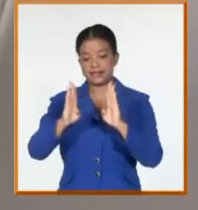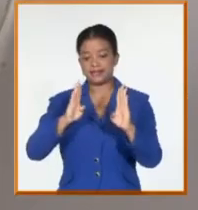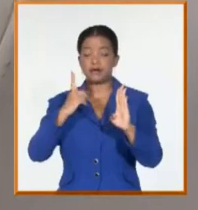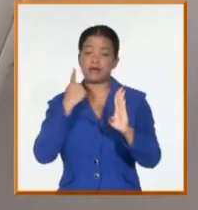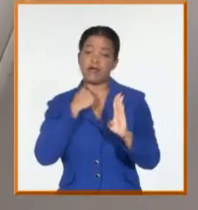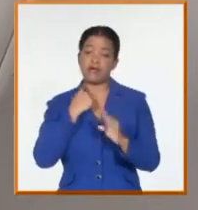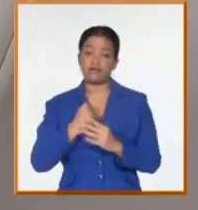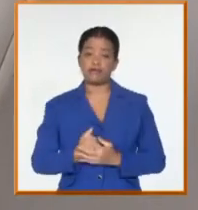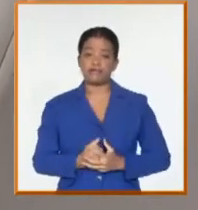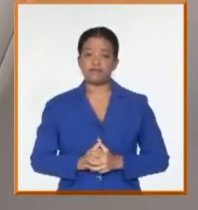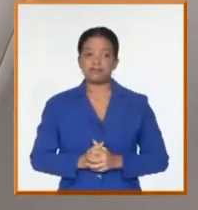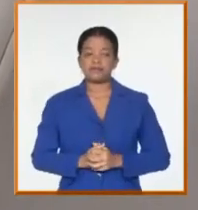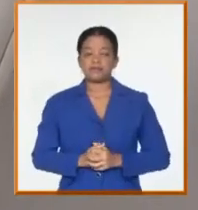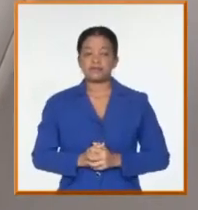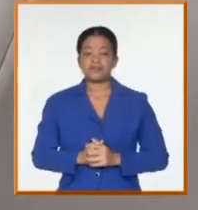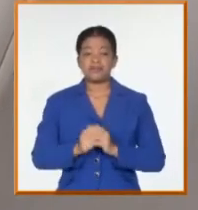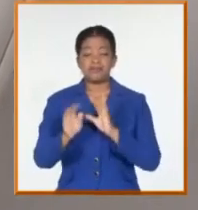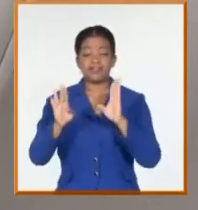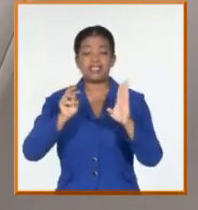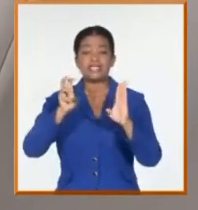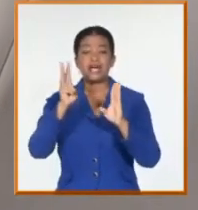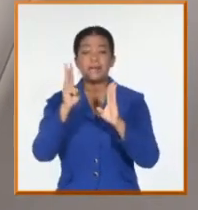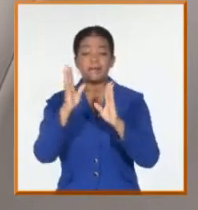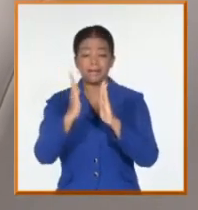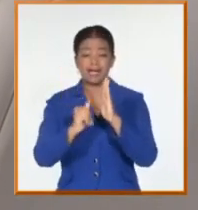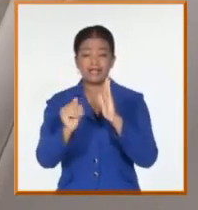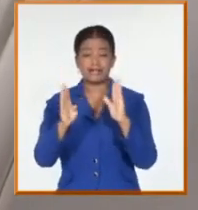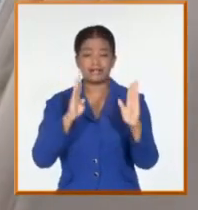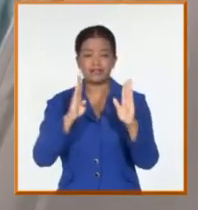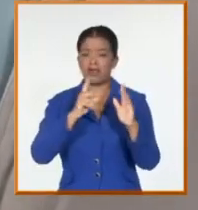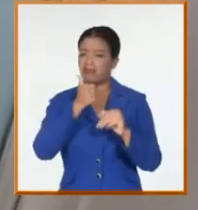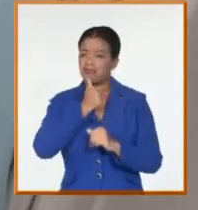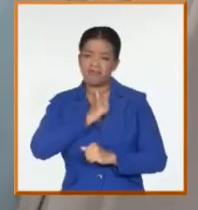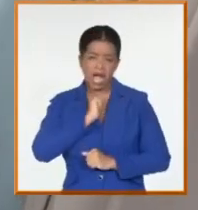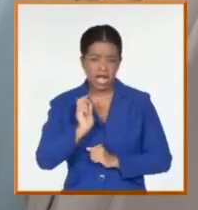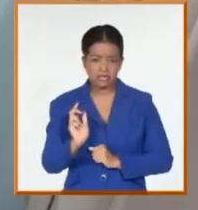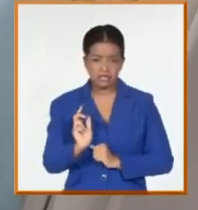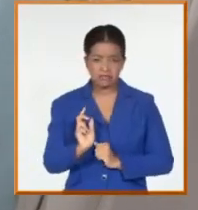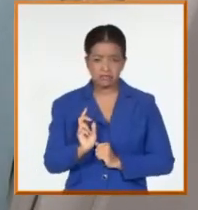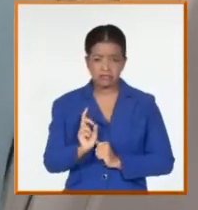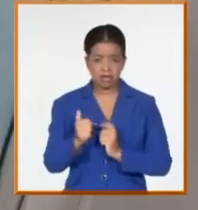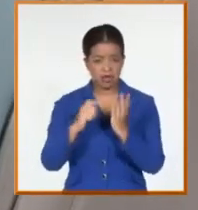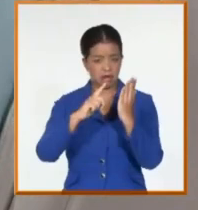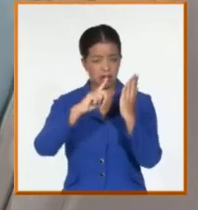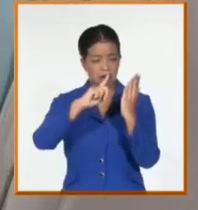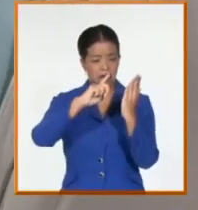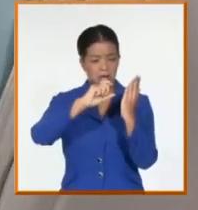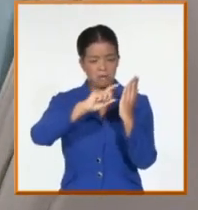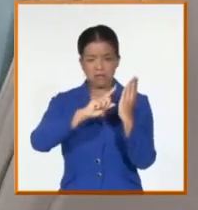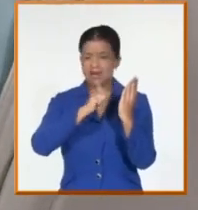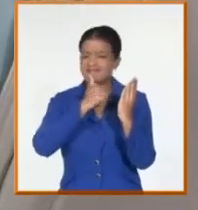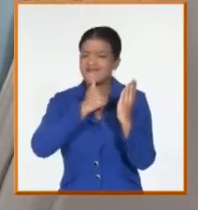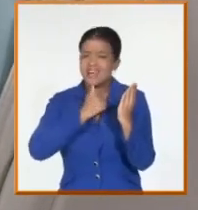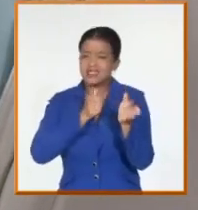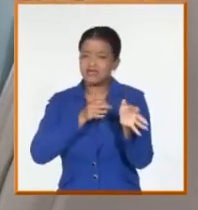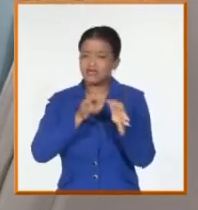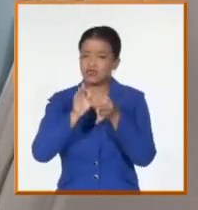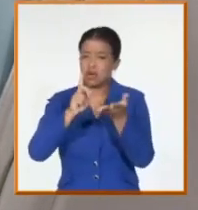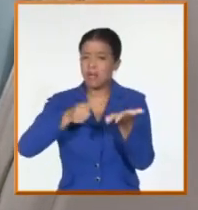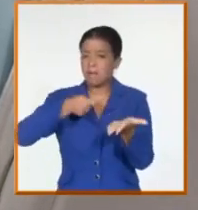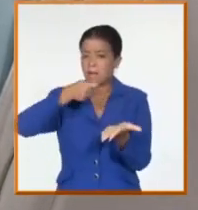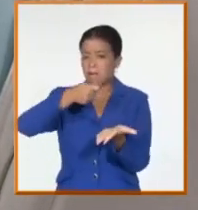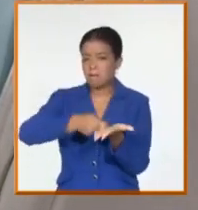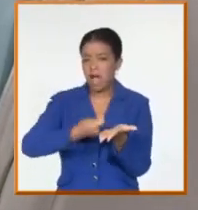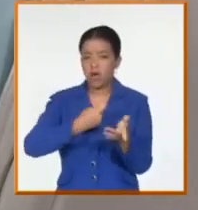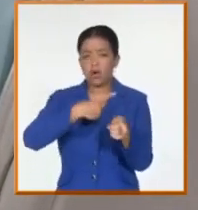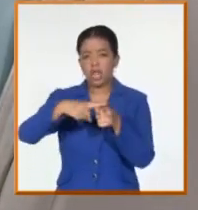así fácil de lo de los caminos porque el código QR es mucho más fácil de implementar no lleva tanto recursos que no